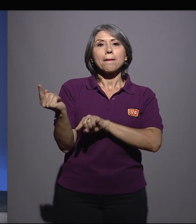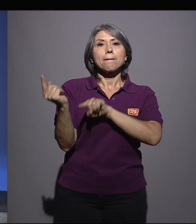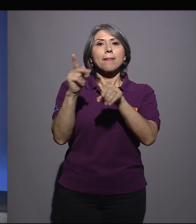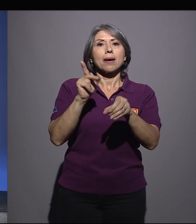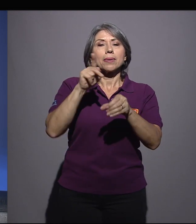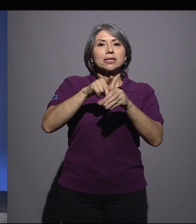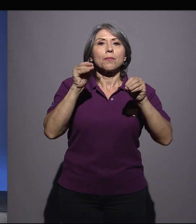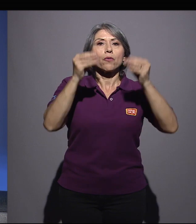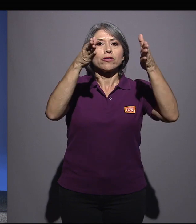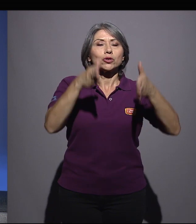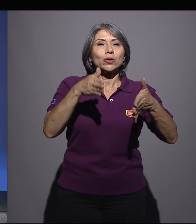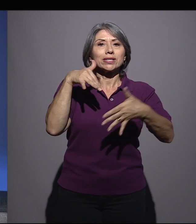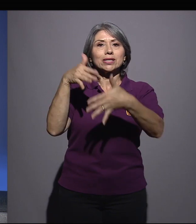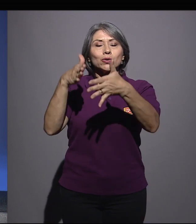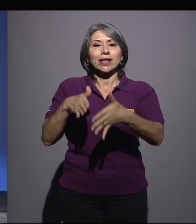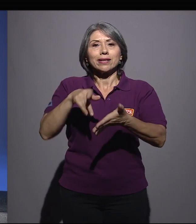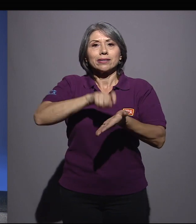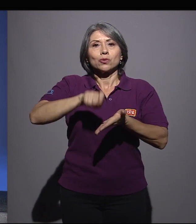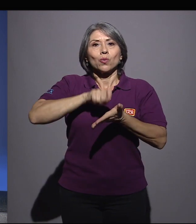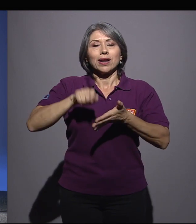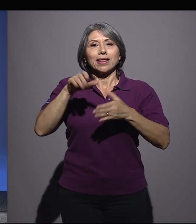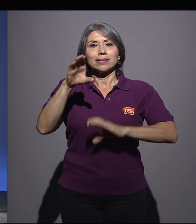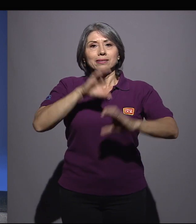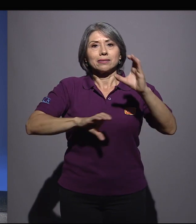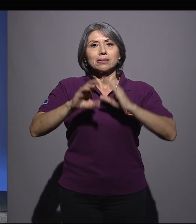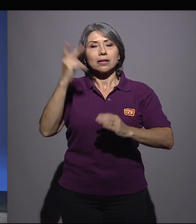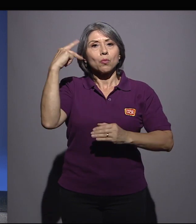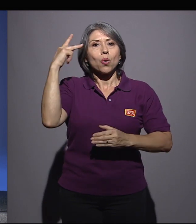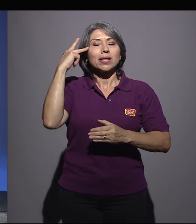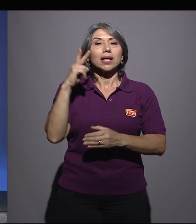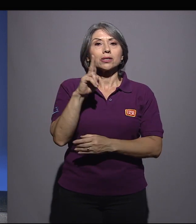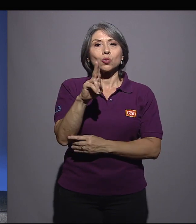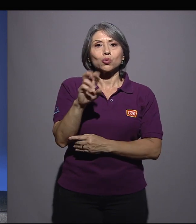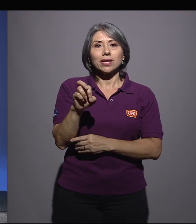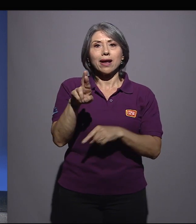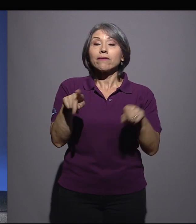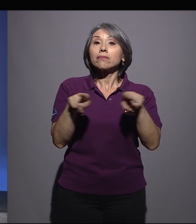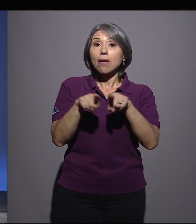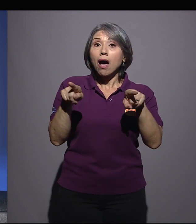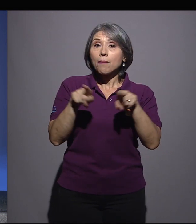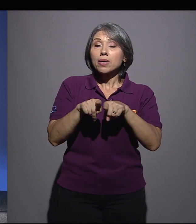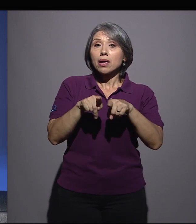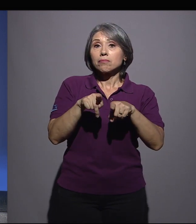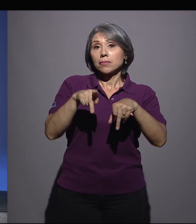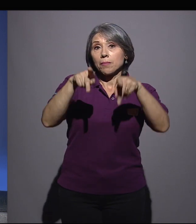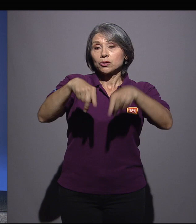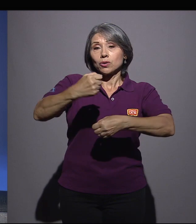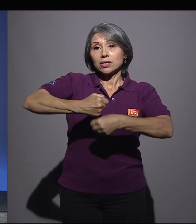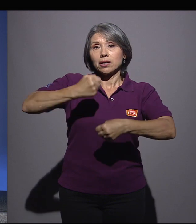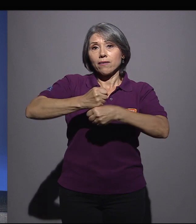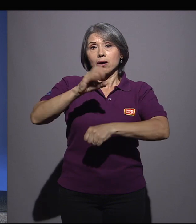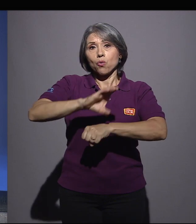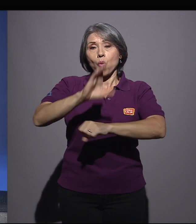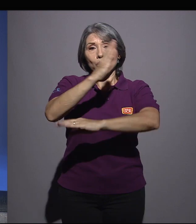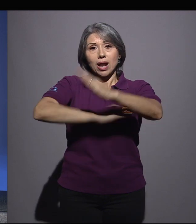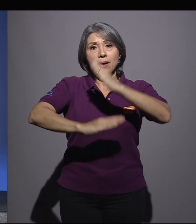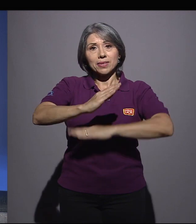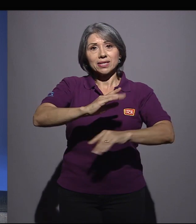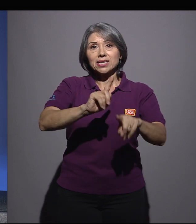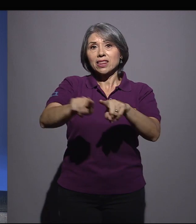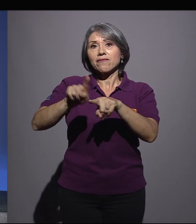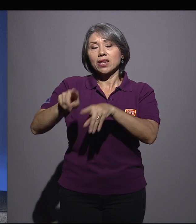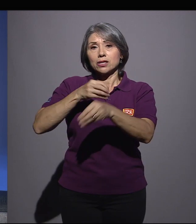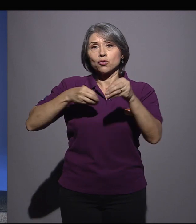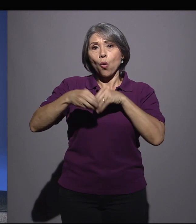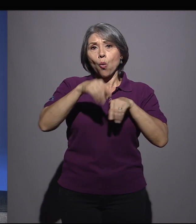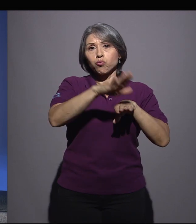Escuela de Ciencias Políticas de la UCR. También contamos con la participación de personas funcionarias del CONAPDIS, de las diferentes sedes que